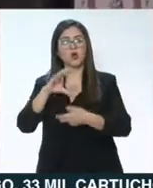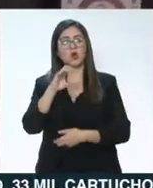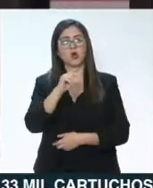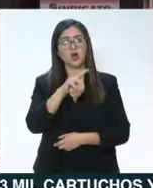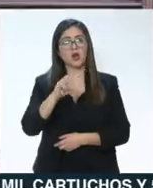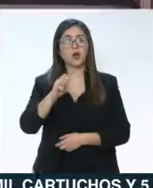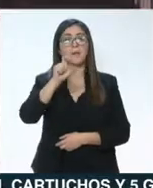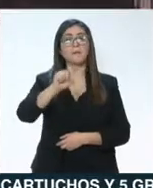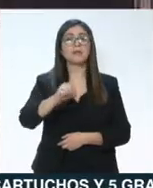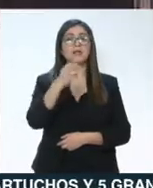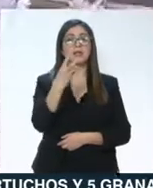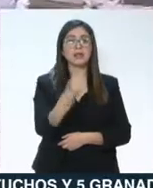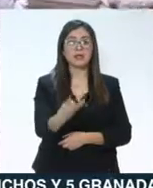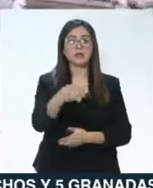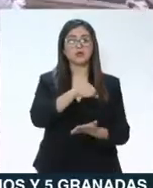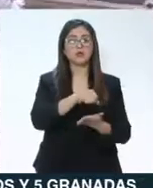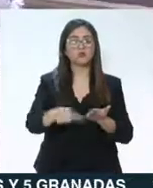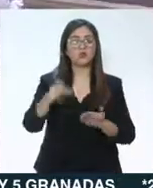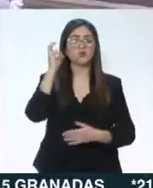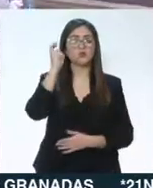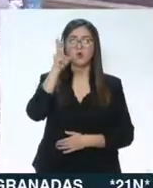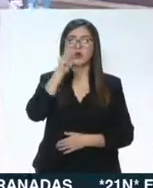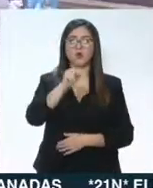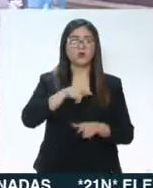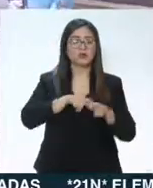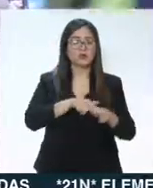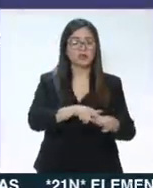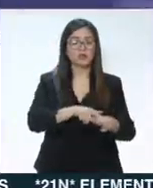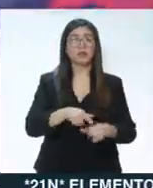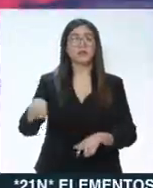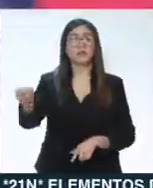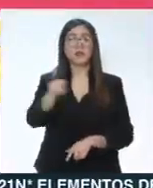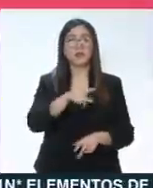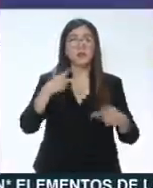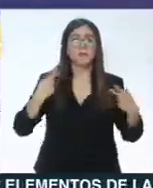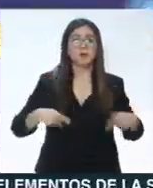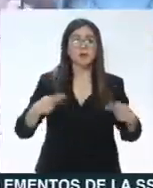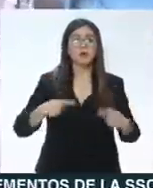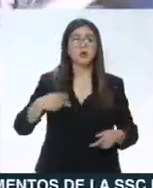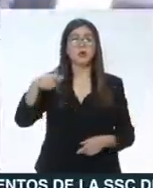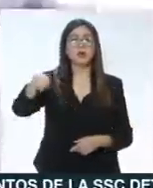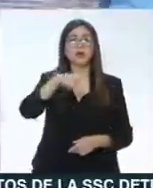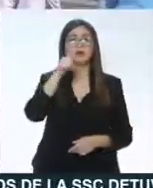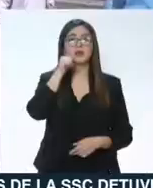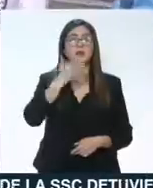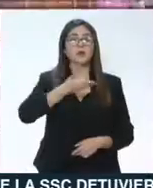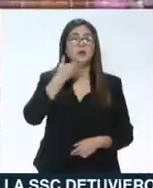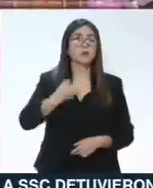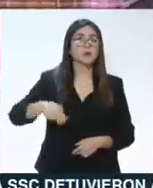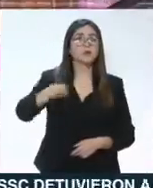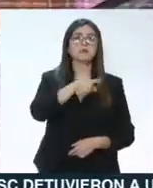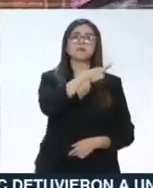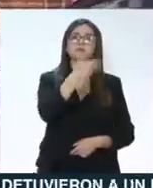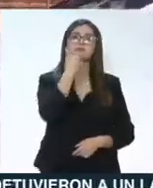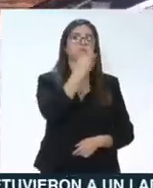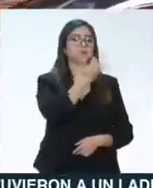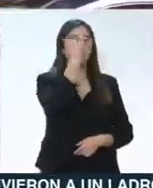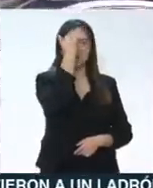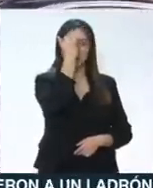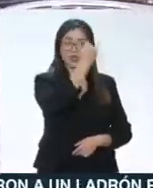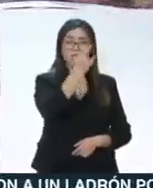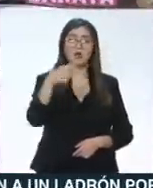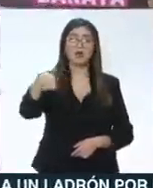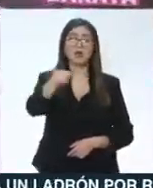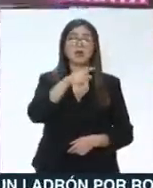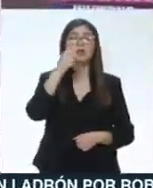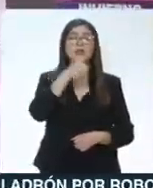36 suspensiones de unidades. Los usuarios son los primeros en ver bien la medida, ya que la inseguridad y el deterioro de las